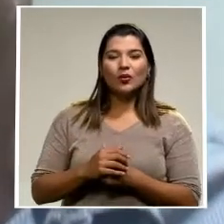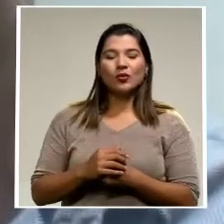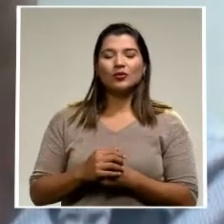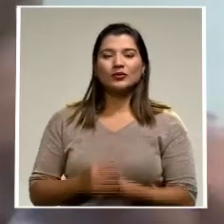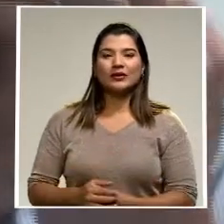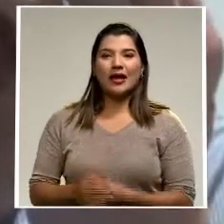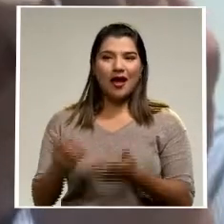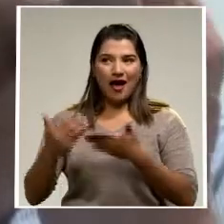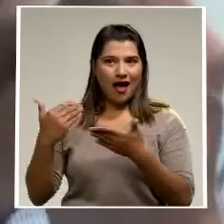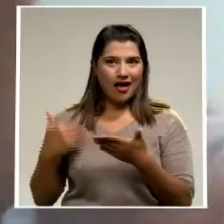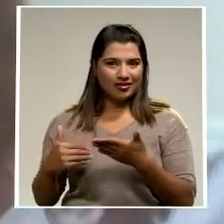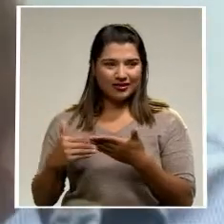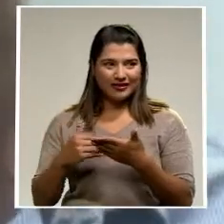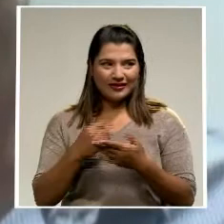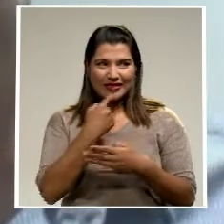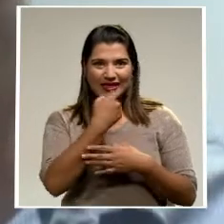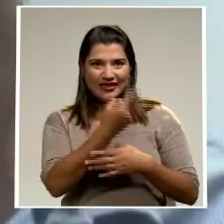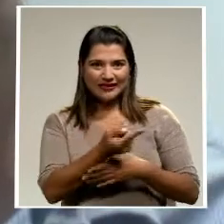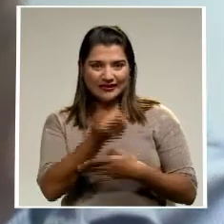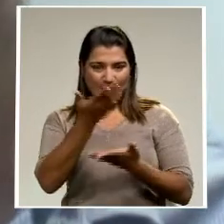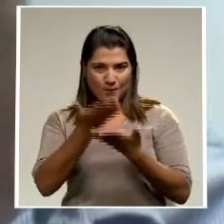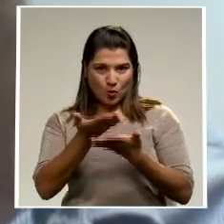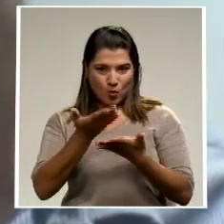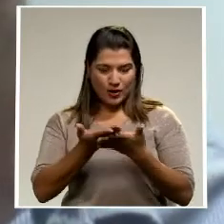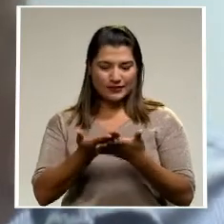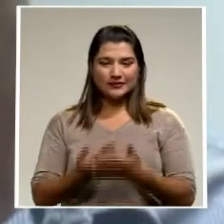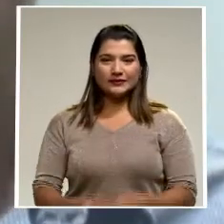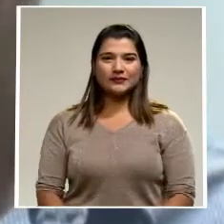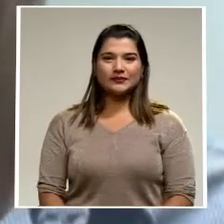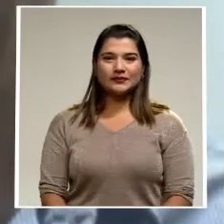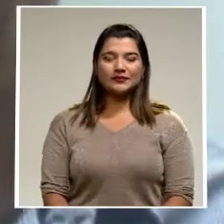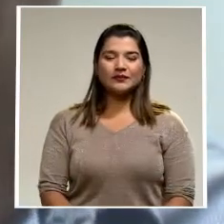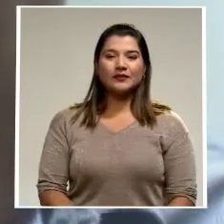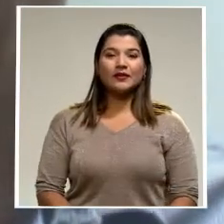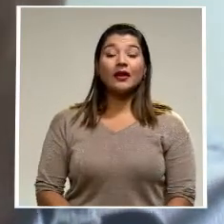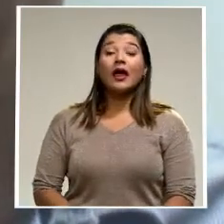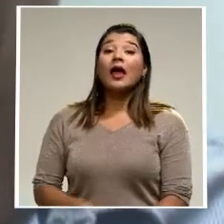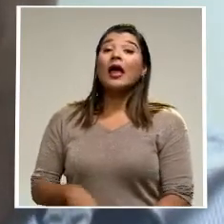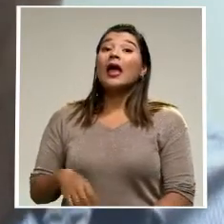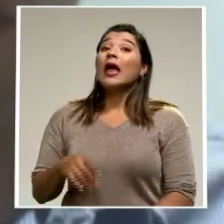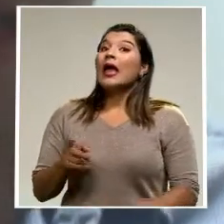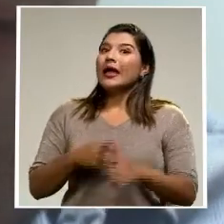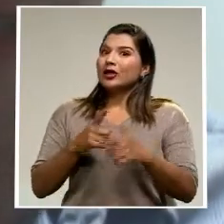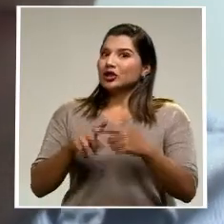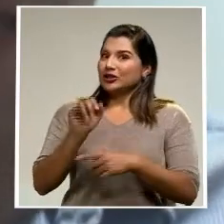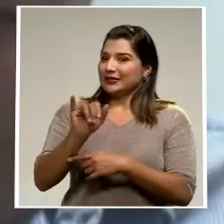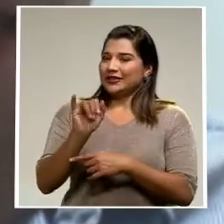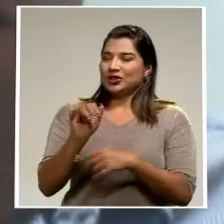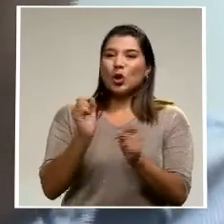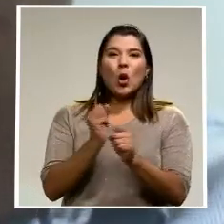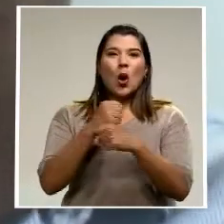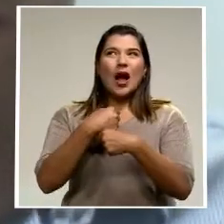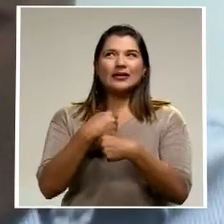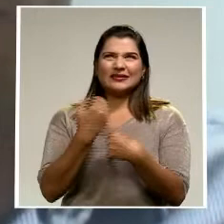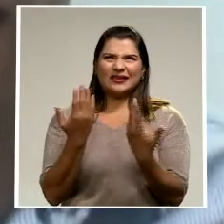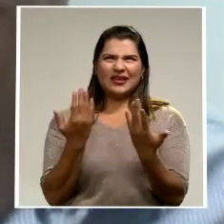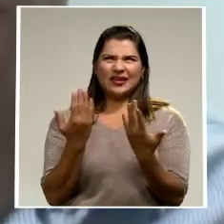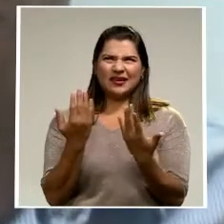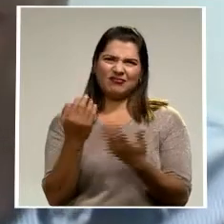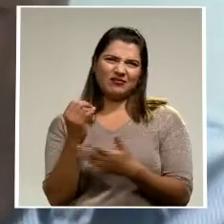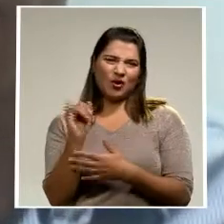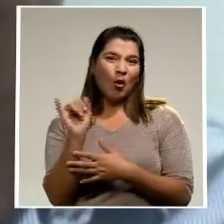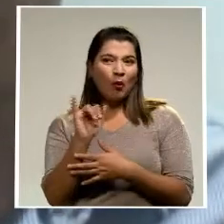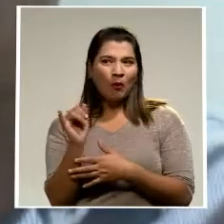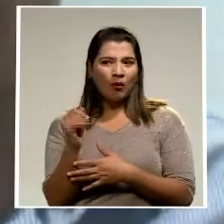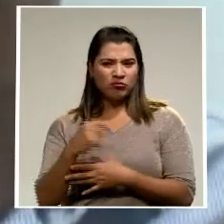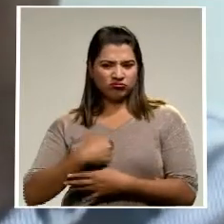la mención de su nombre para una eventual candidatura. Esto hace que sea un tema, digamos, casi que grosero, ¿verdad? Porque